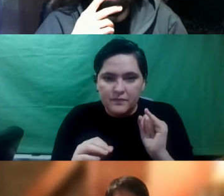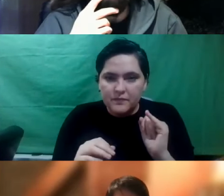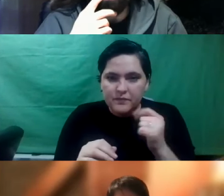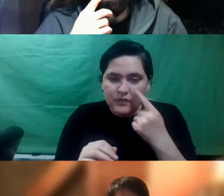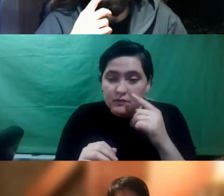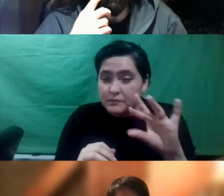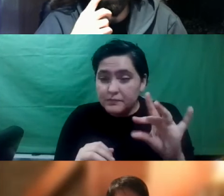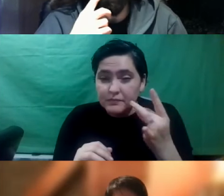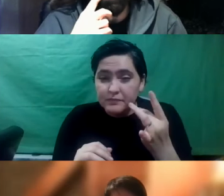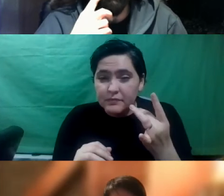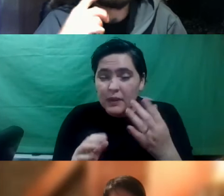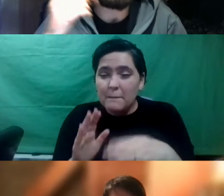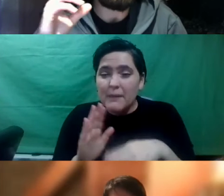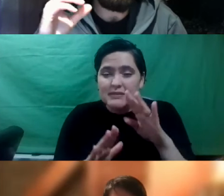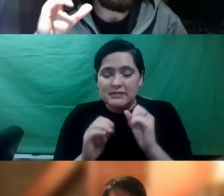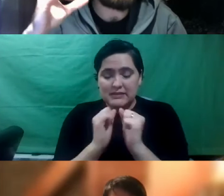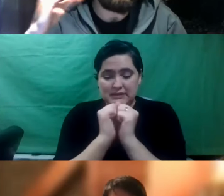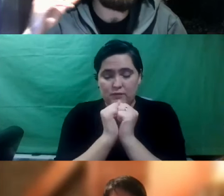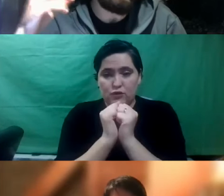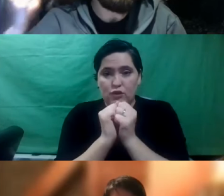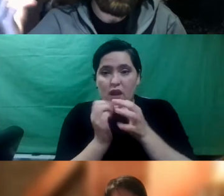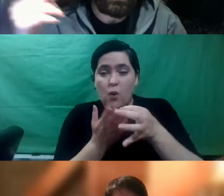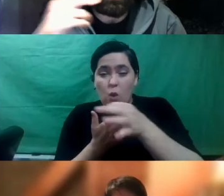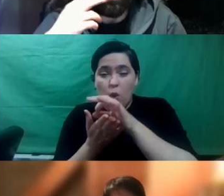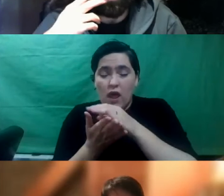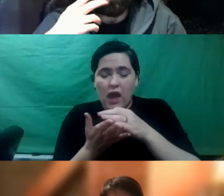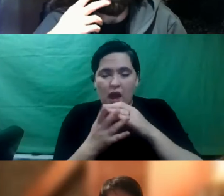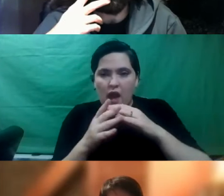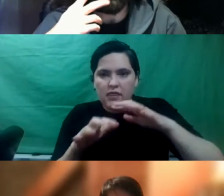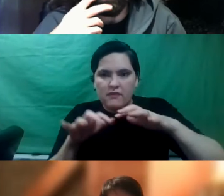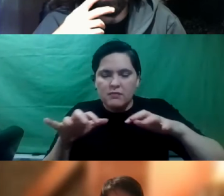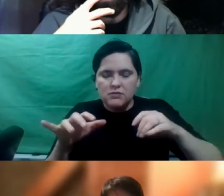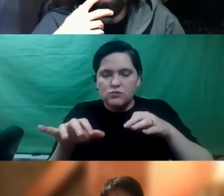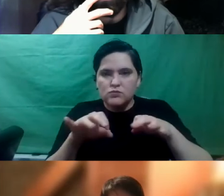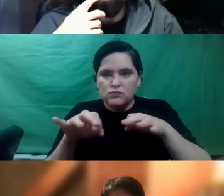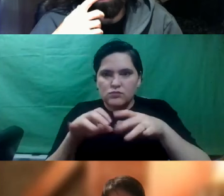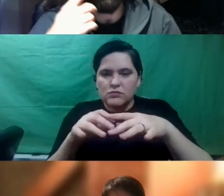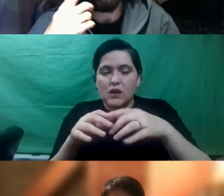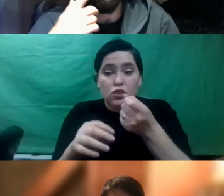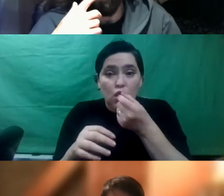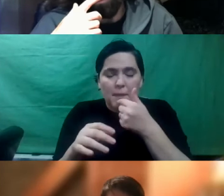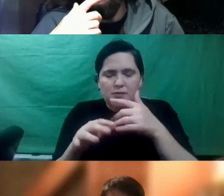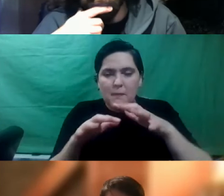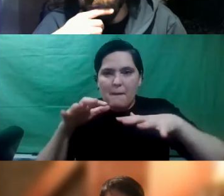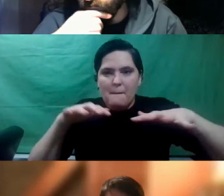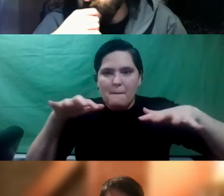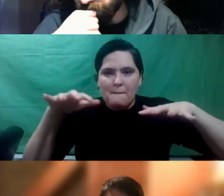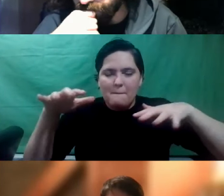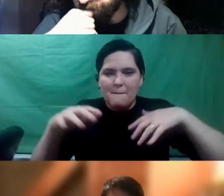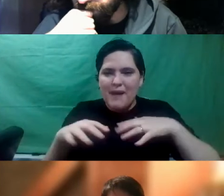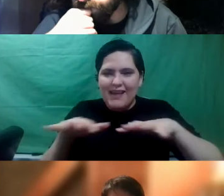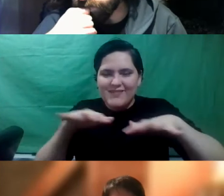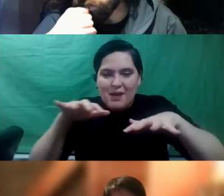recientemente sobre todo que la actividad neuronal muestra más firmas de criticalidad cuando se administran drogas psicodélicas que cuando está en